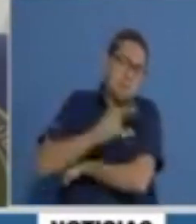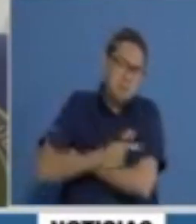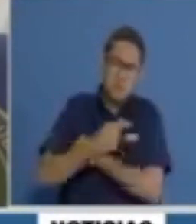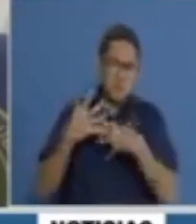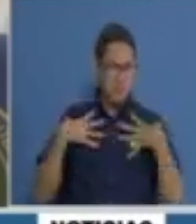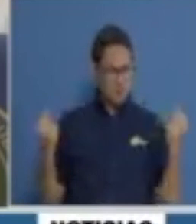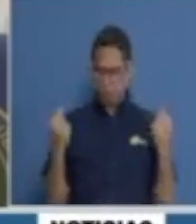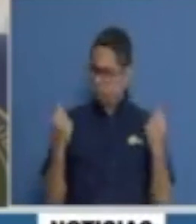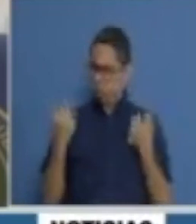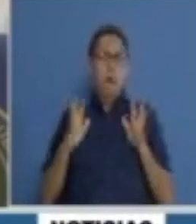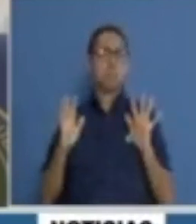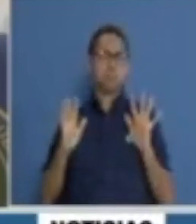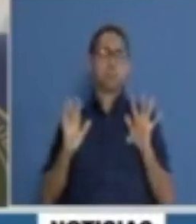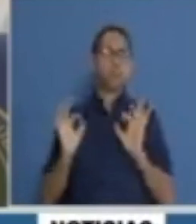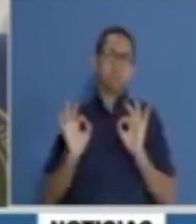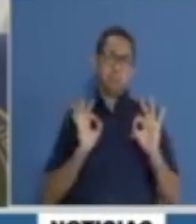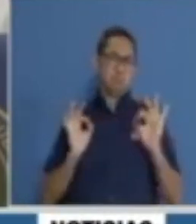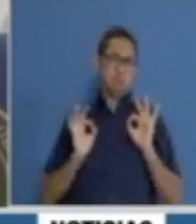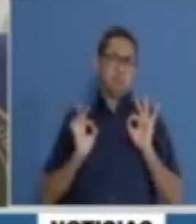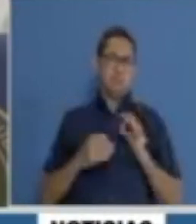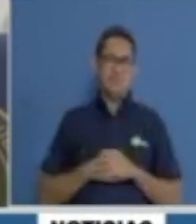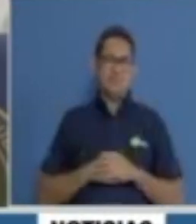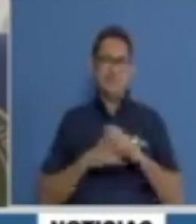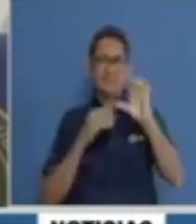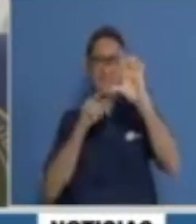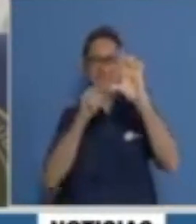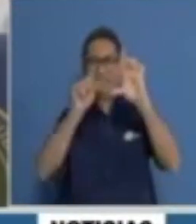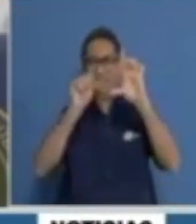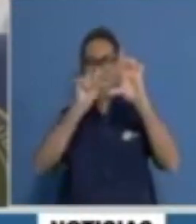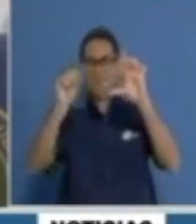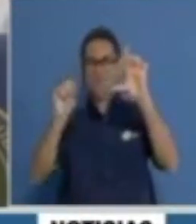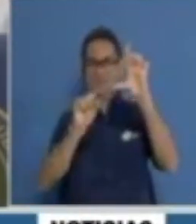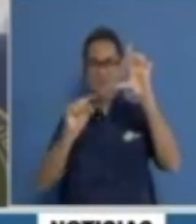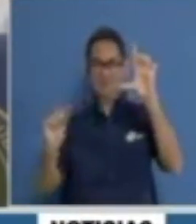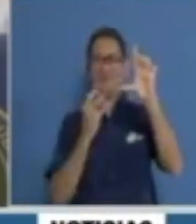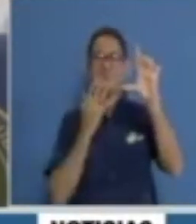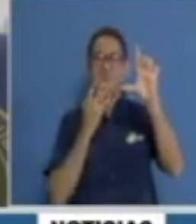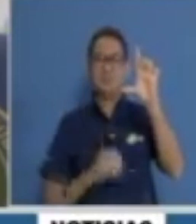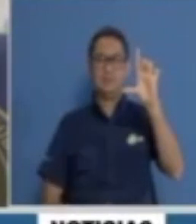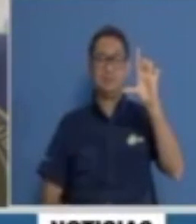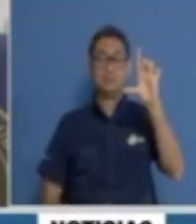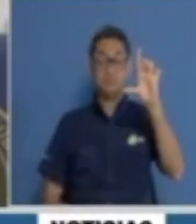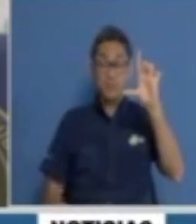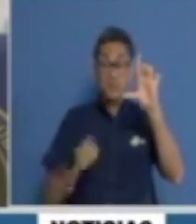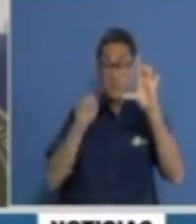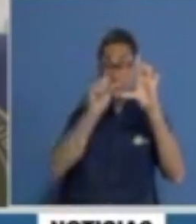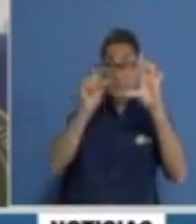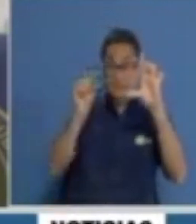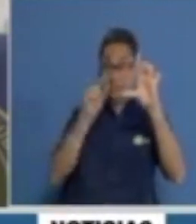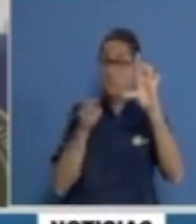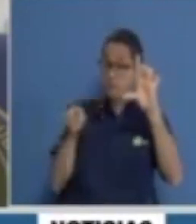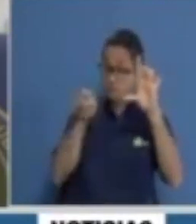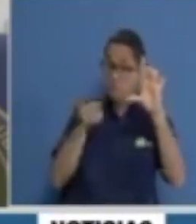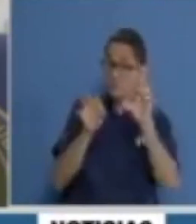de recuperados clínicamente. Esto es importante porque corresponde al número de casos que todavía en este momento es importante